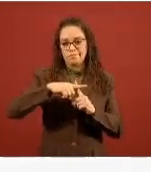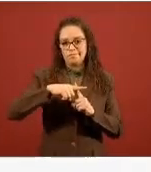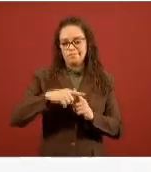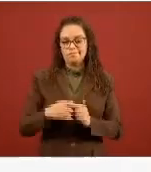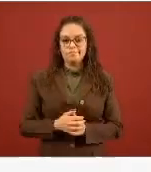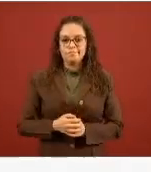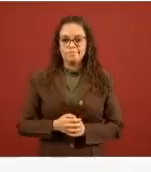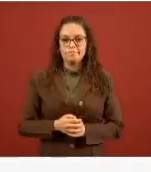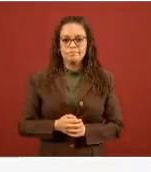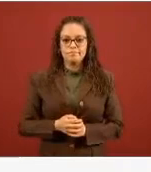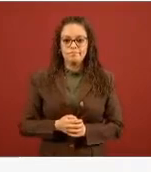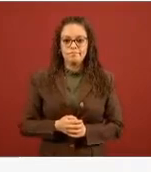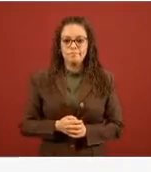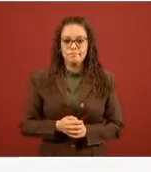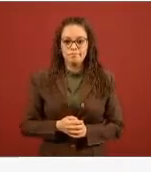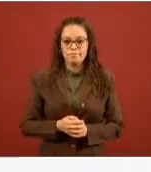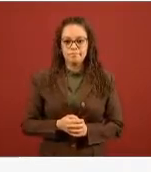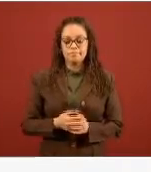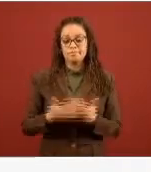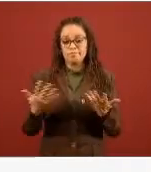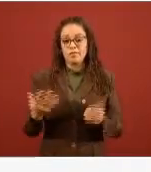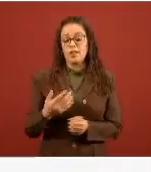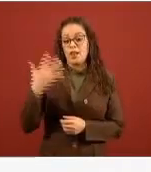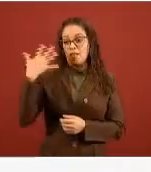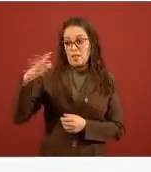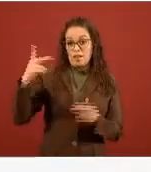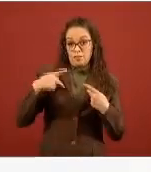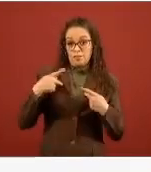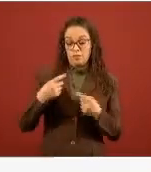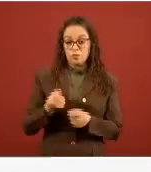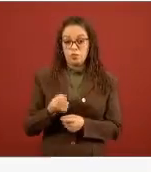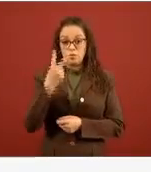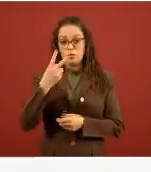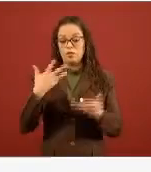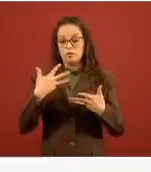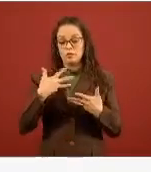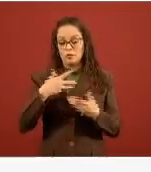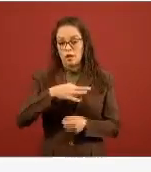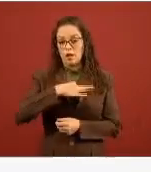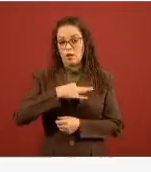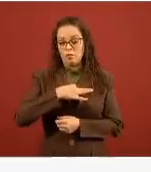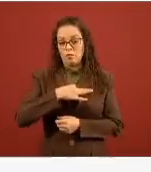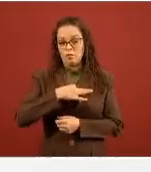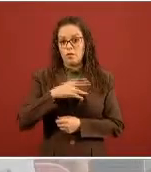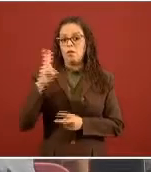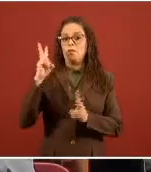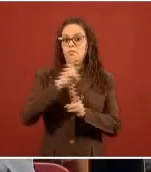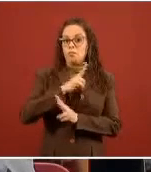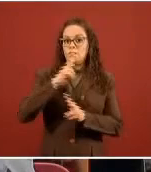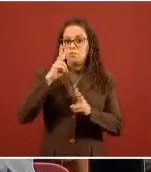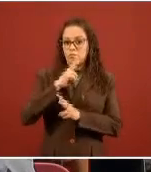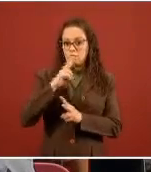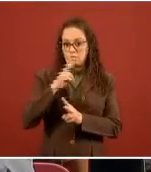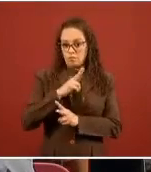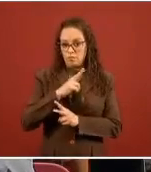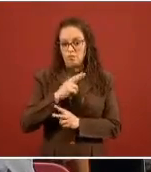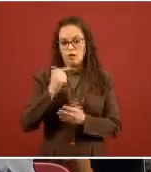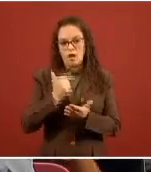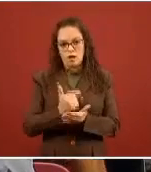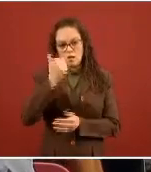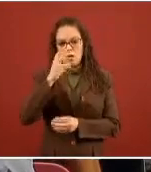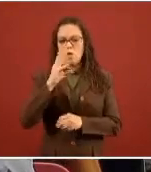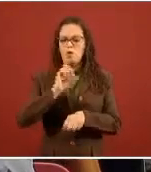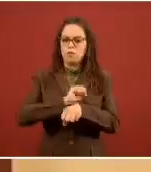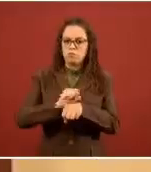que prácticamente 2 de cada 10 personas que presentan una infección respiratoria aguda, leve o grave, están siendo